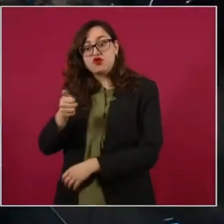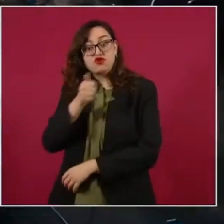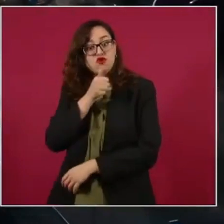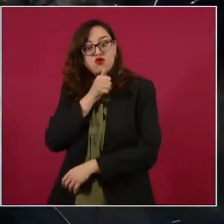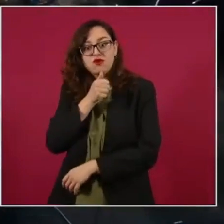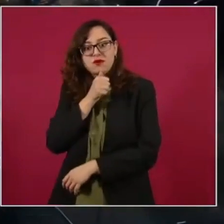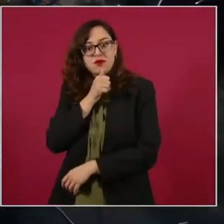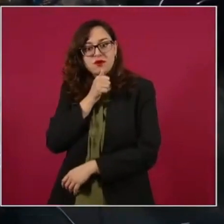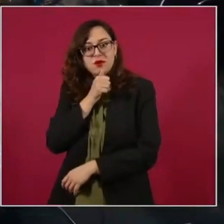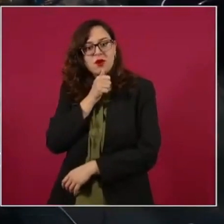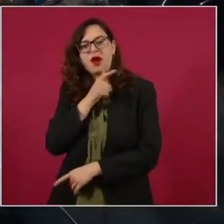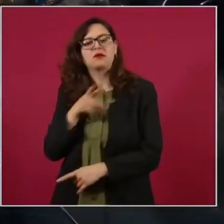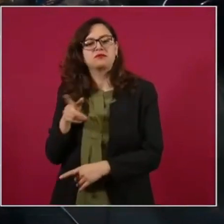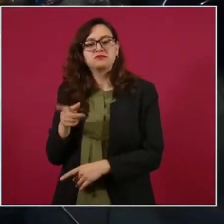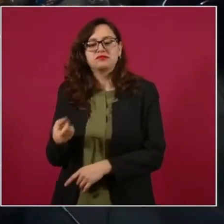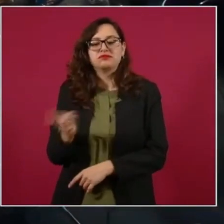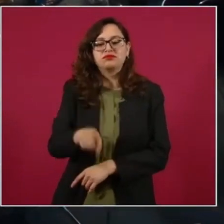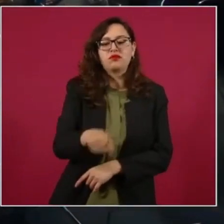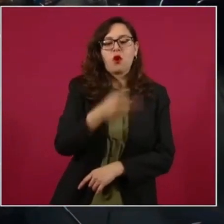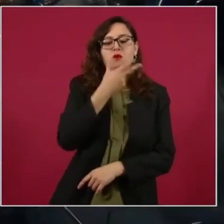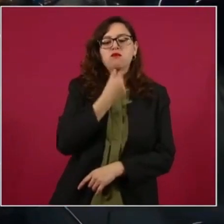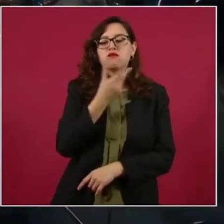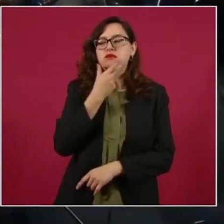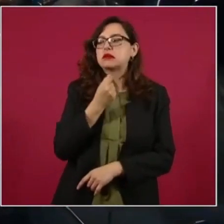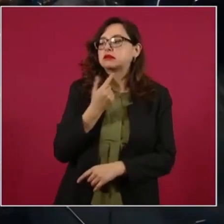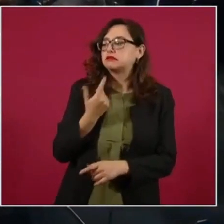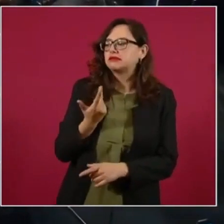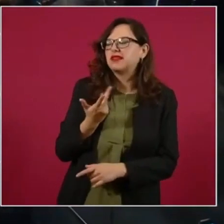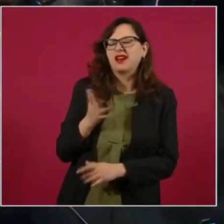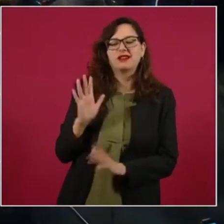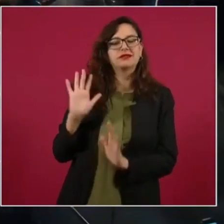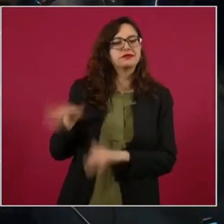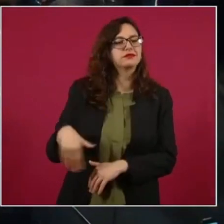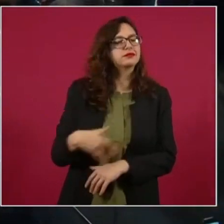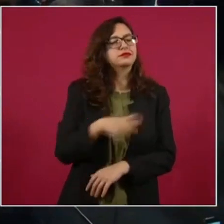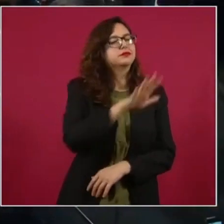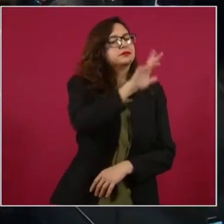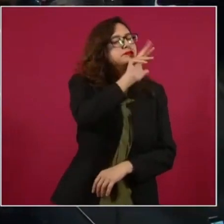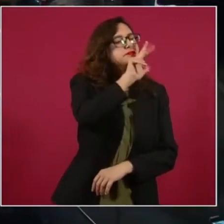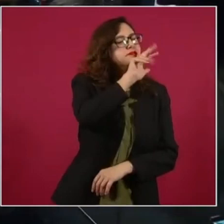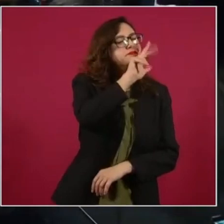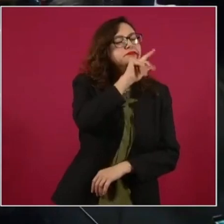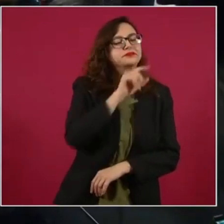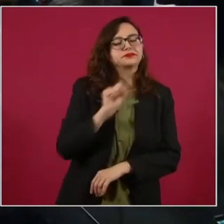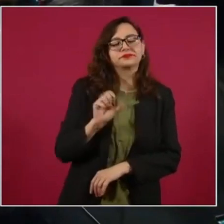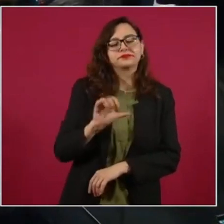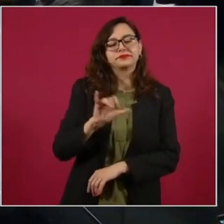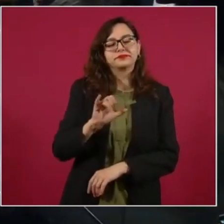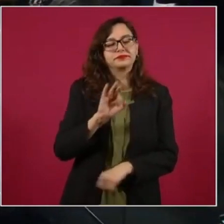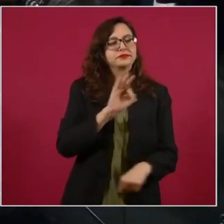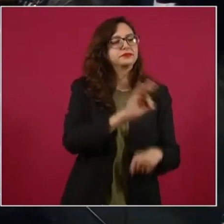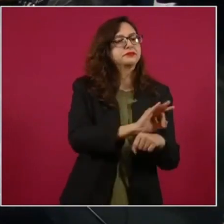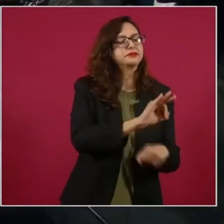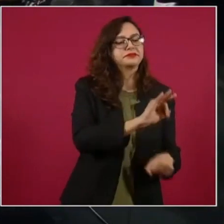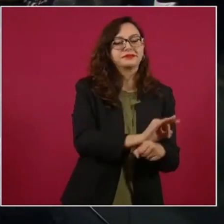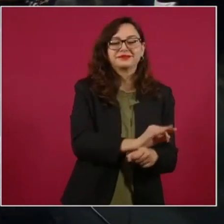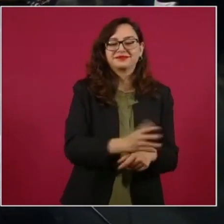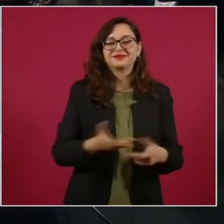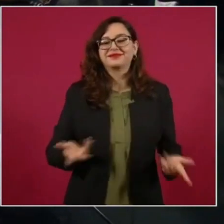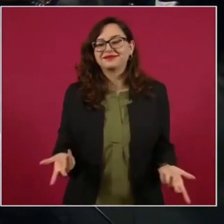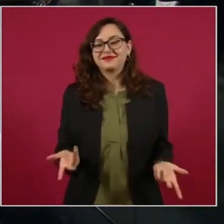y ya Pani les estaba diciendo que no se preocuparan, porque eran los tiempos